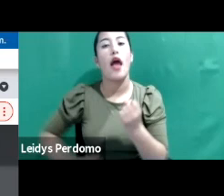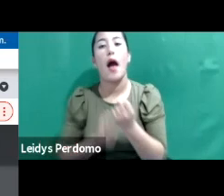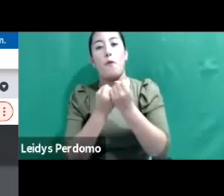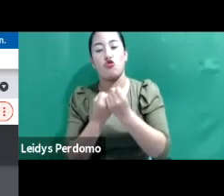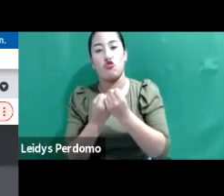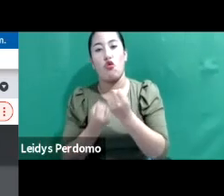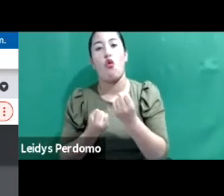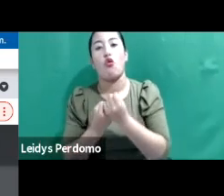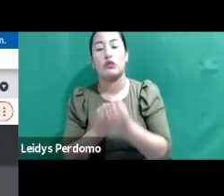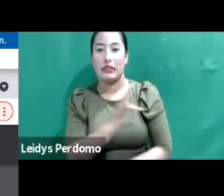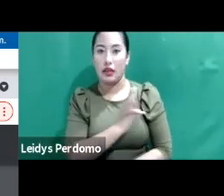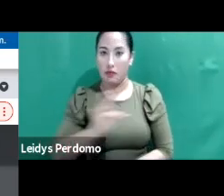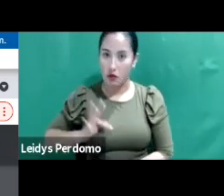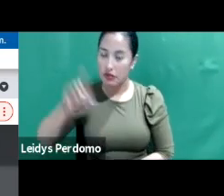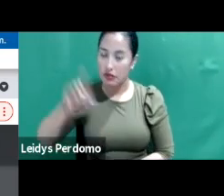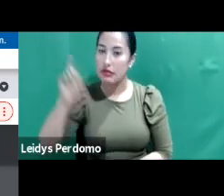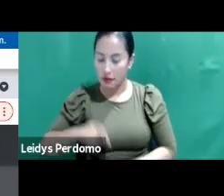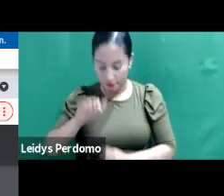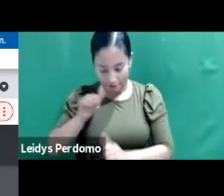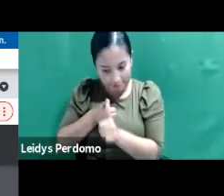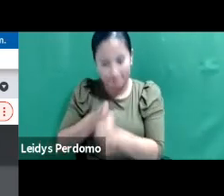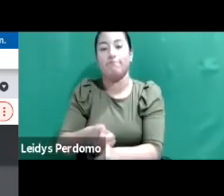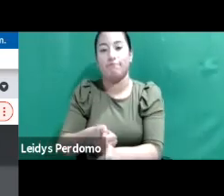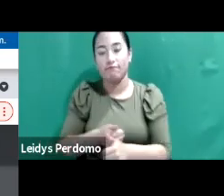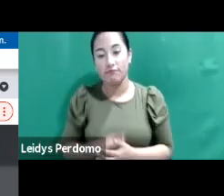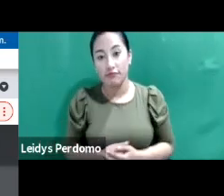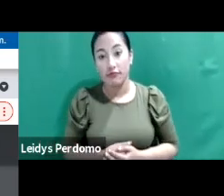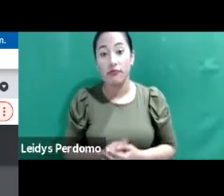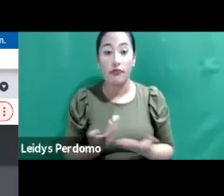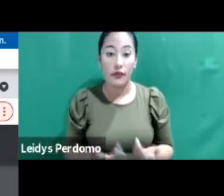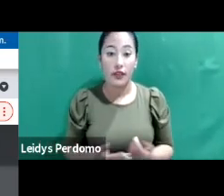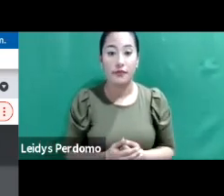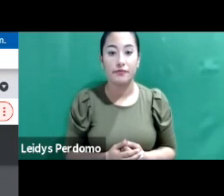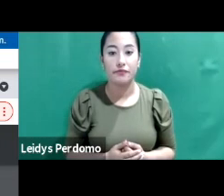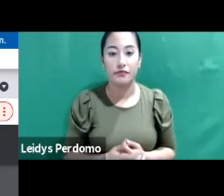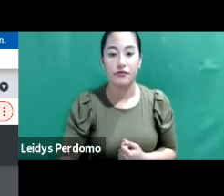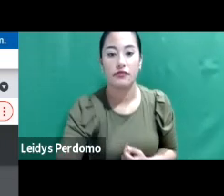eso el eje central que nosotros podamos llegar a dar, obviamente por medio